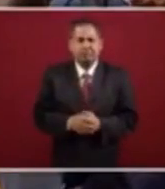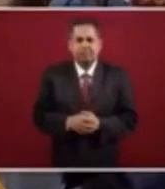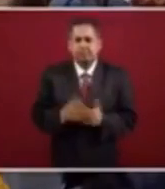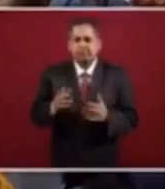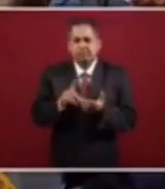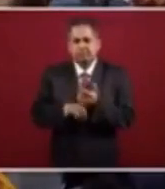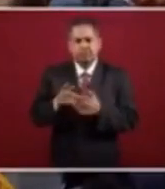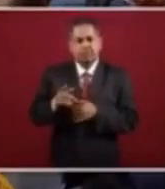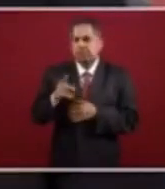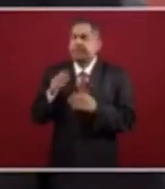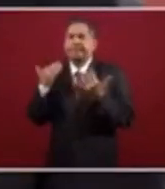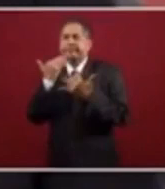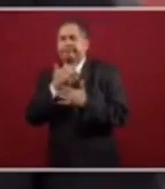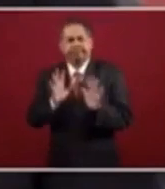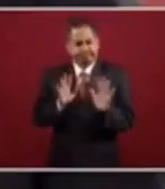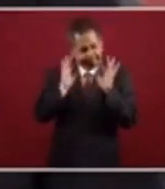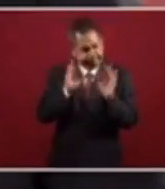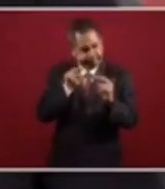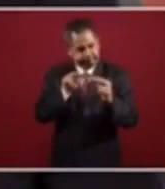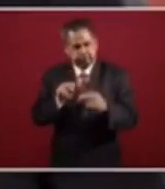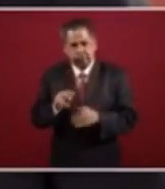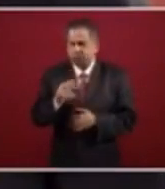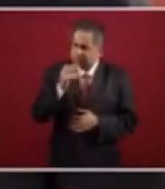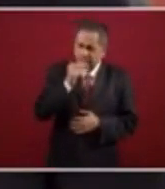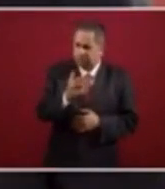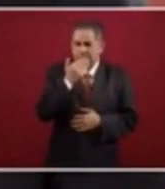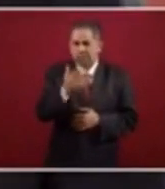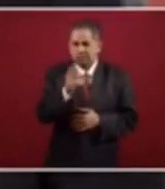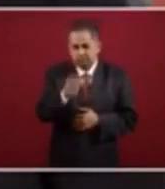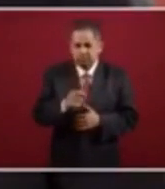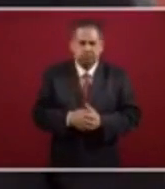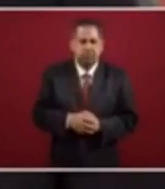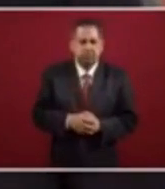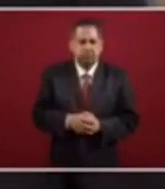y no en el trópico. Hace bien, sí,